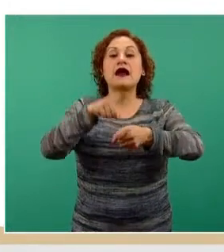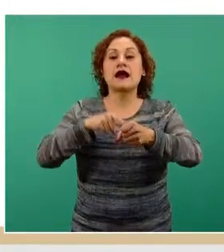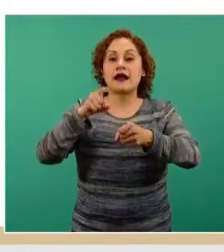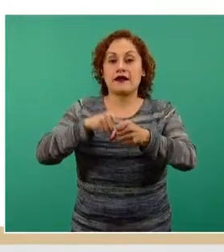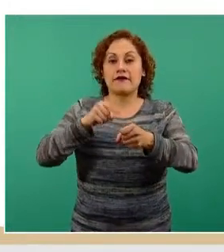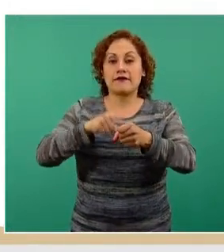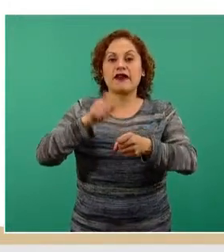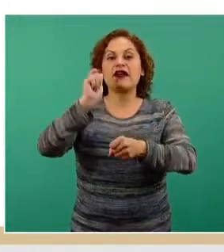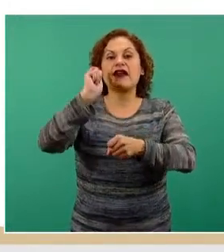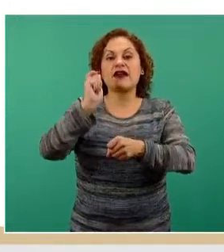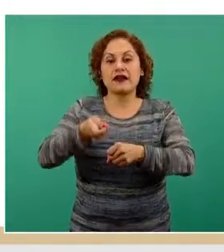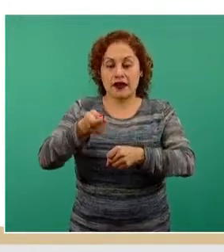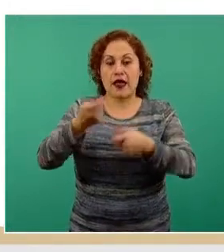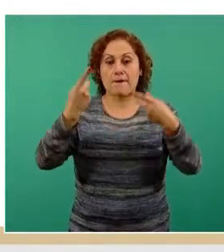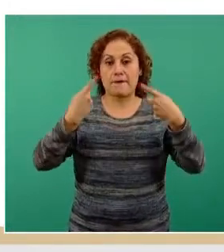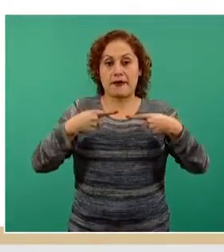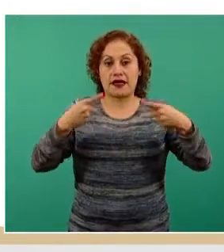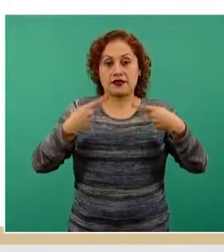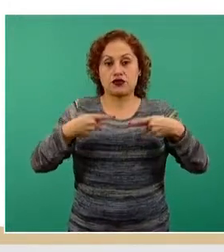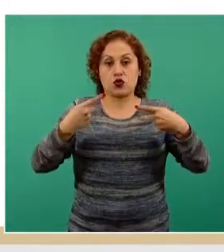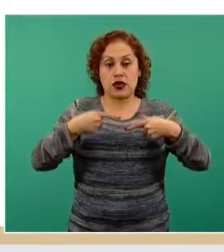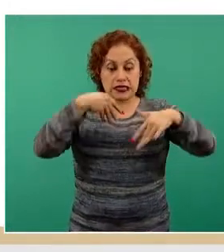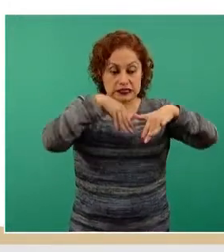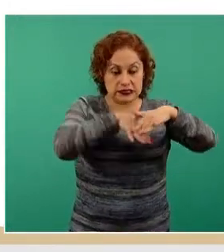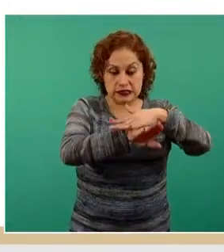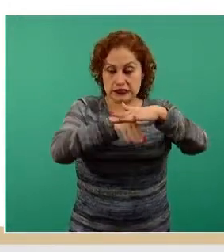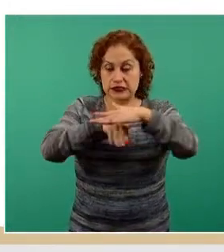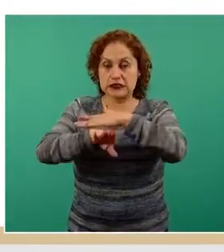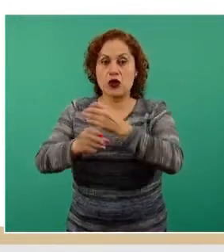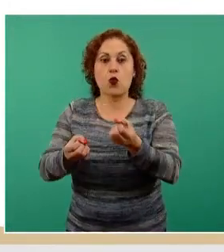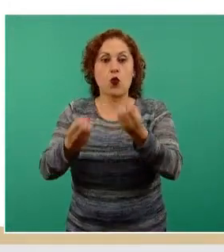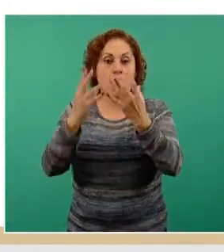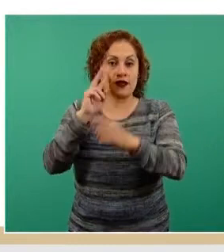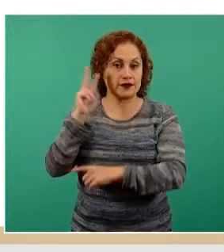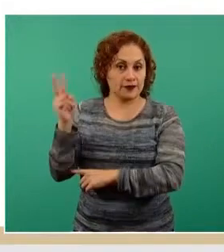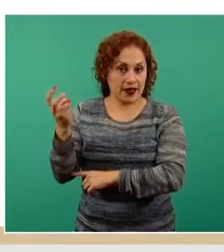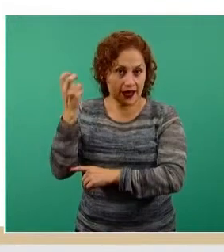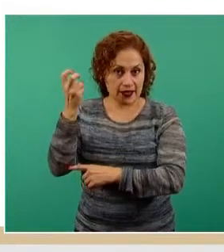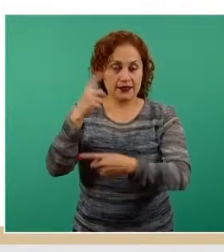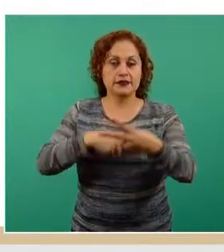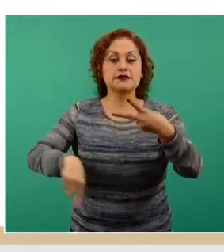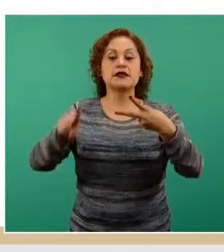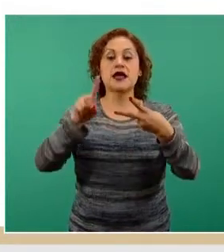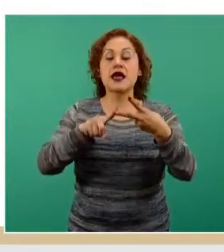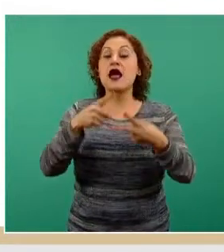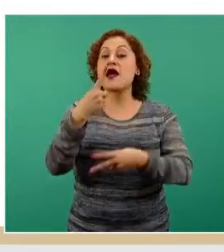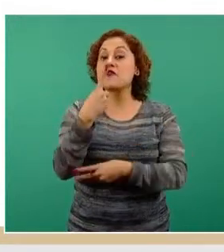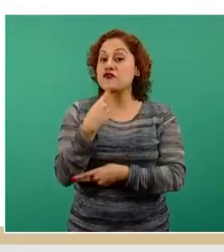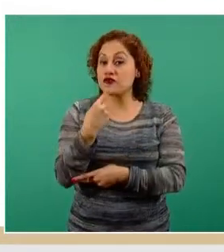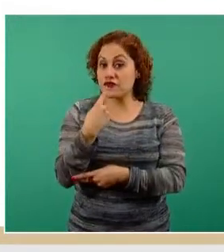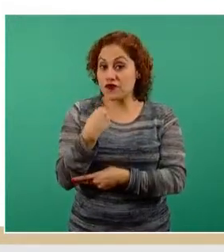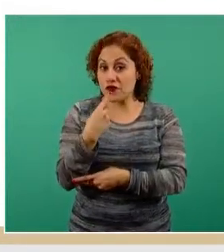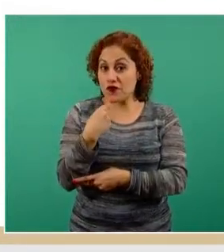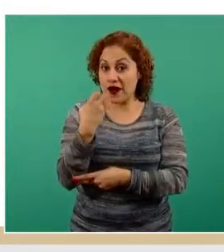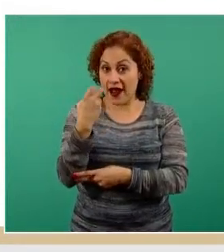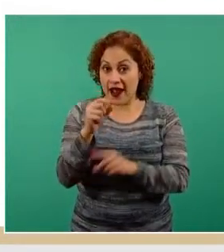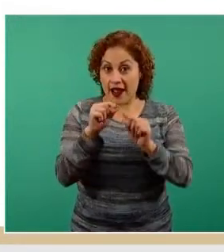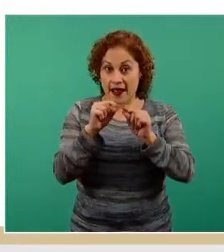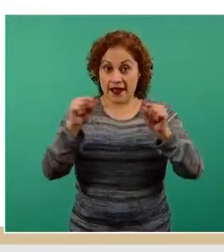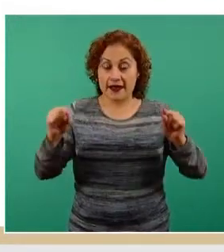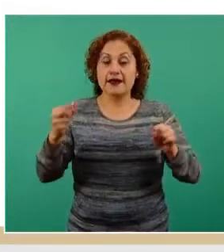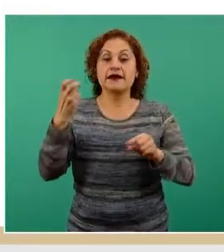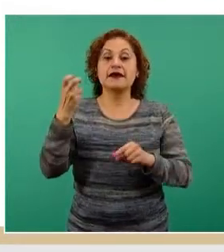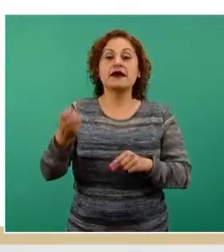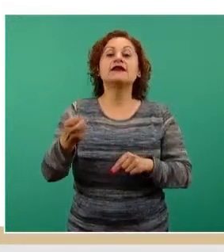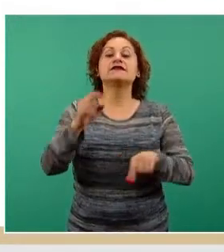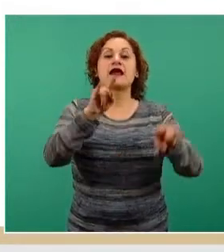la totalidad de las personas hospitalizadas. Podemos observar una línea roja, que son las camas